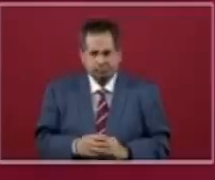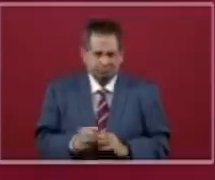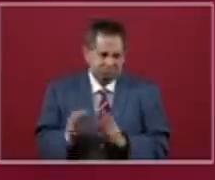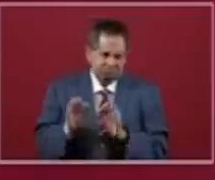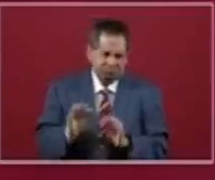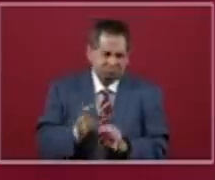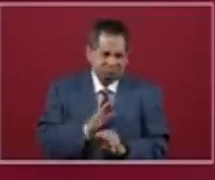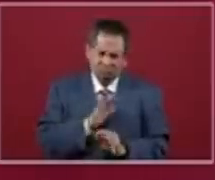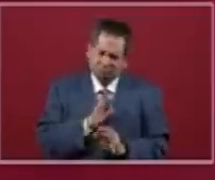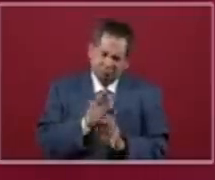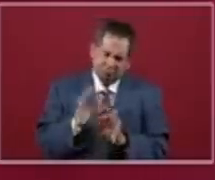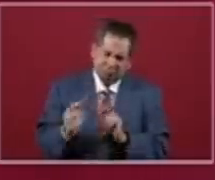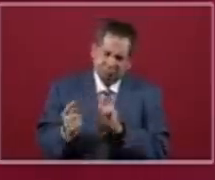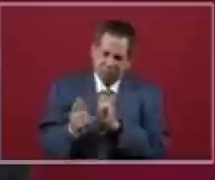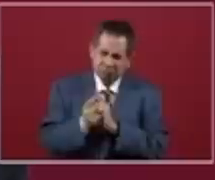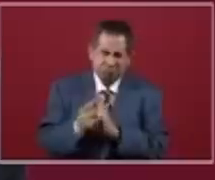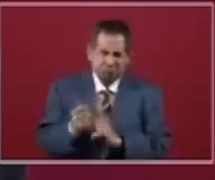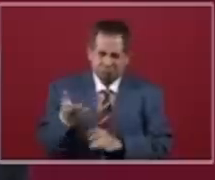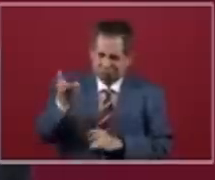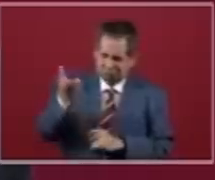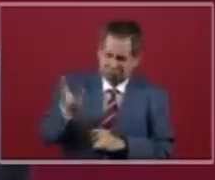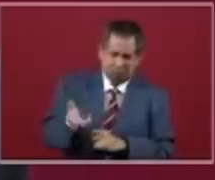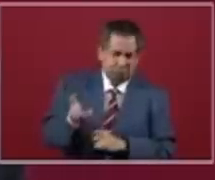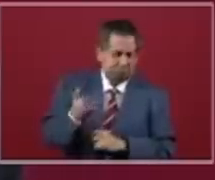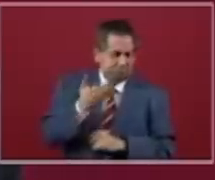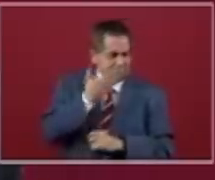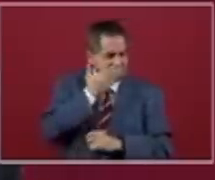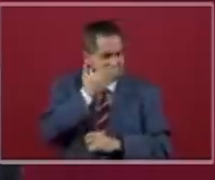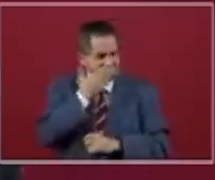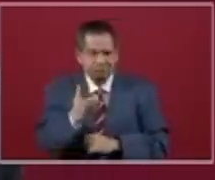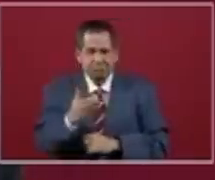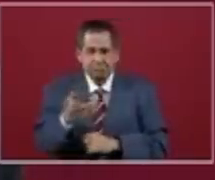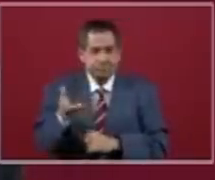primera, nombre